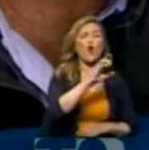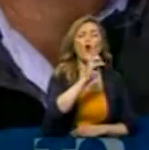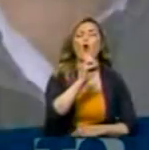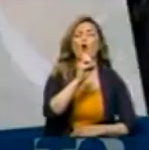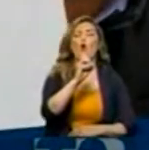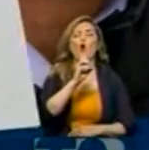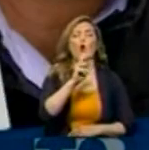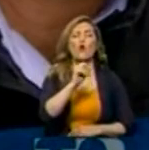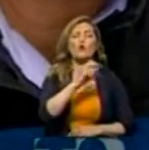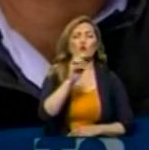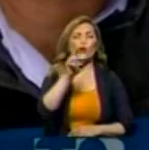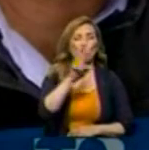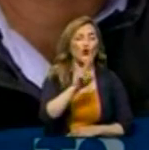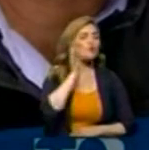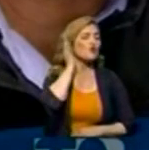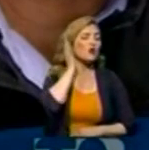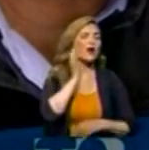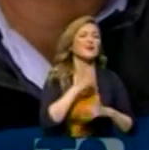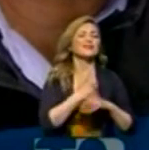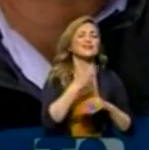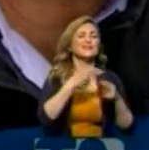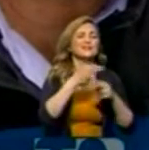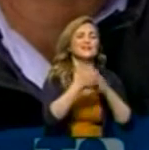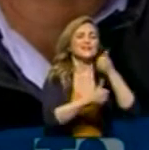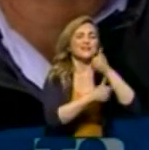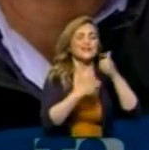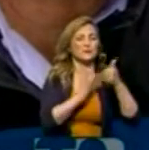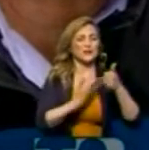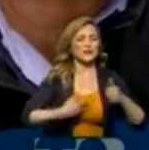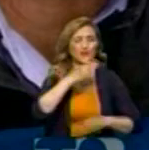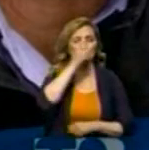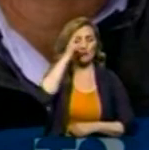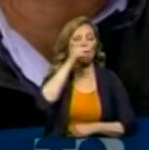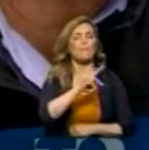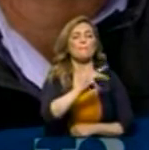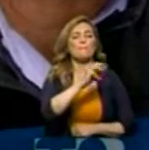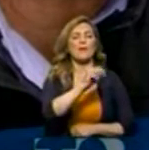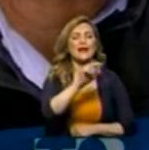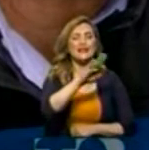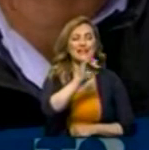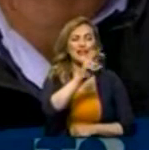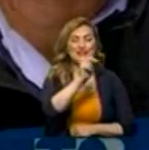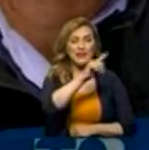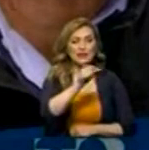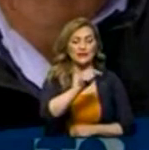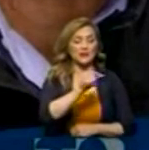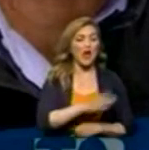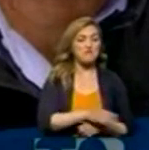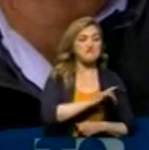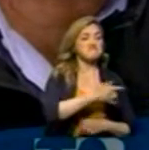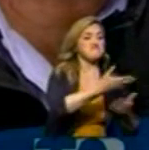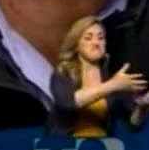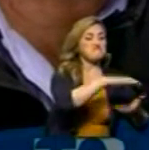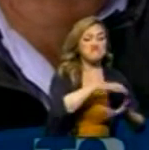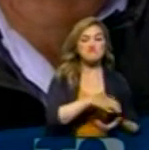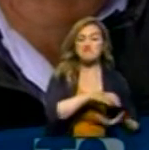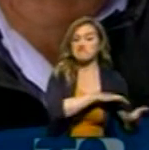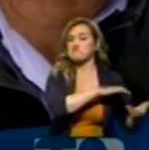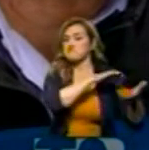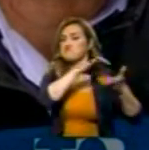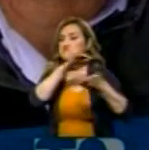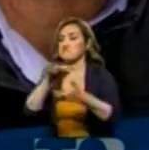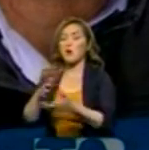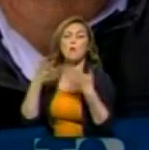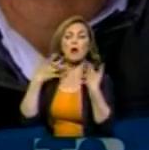Martínez, que a su regreso a Guayaquil entregó el dinero a Viviana Bonilla y a su esposo, y que el viaje le pagó la